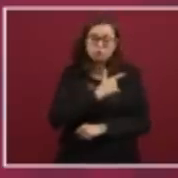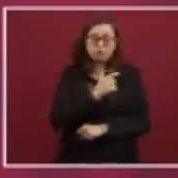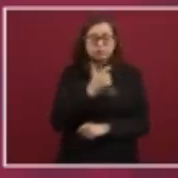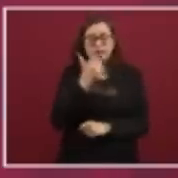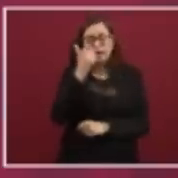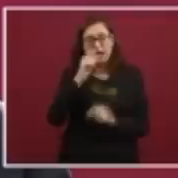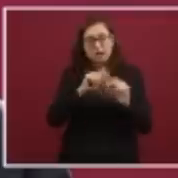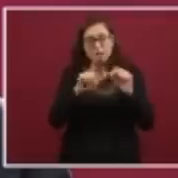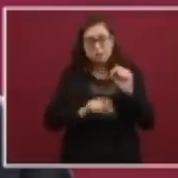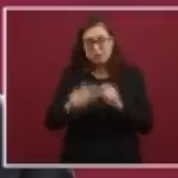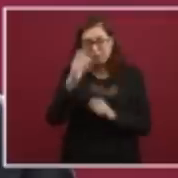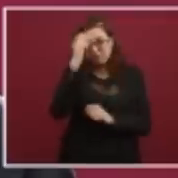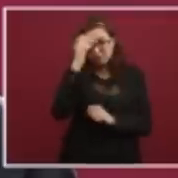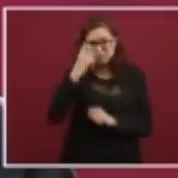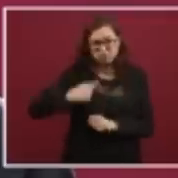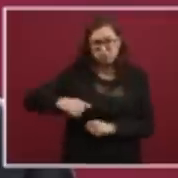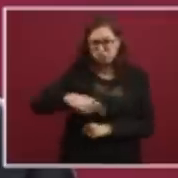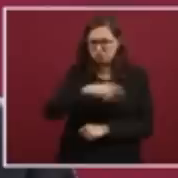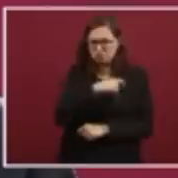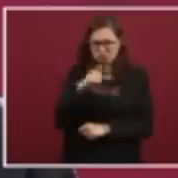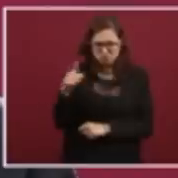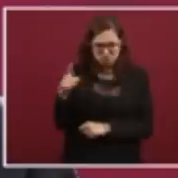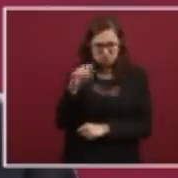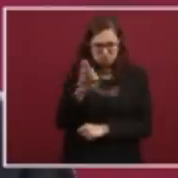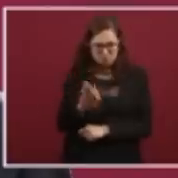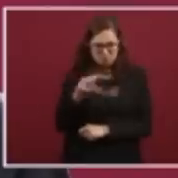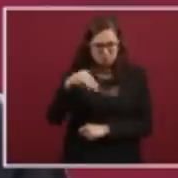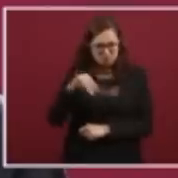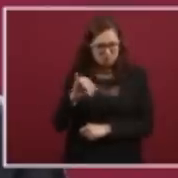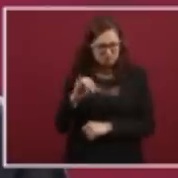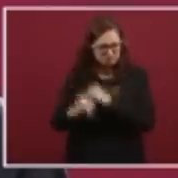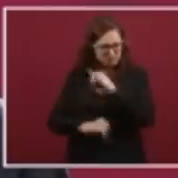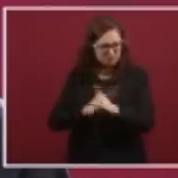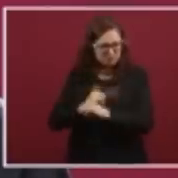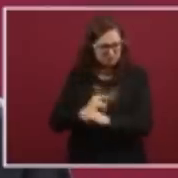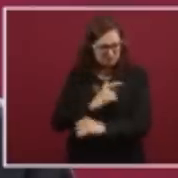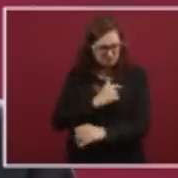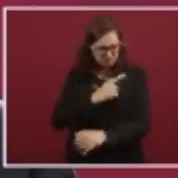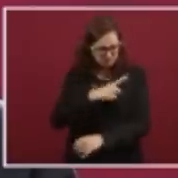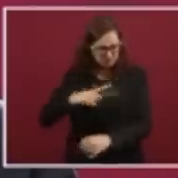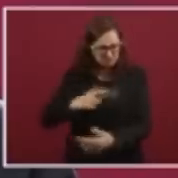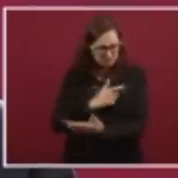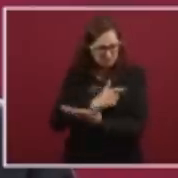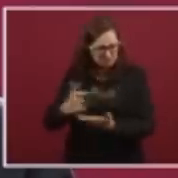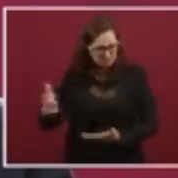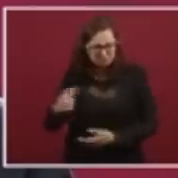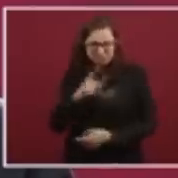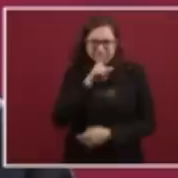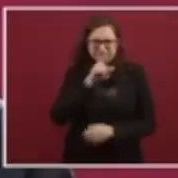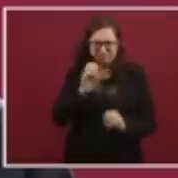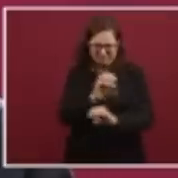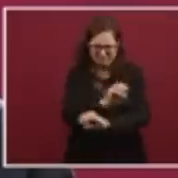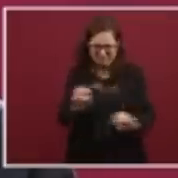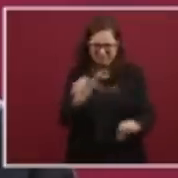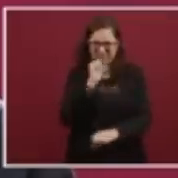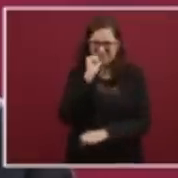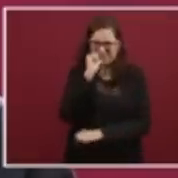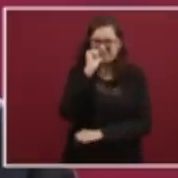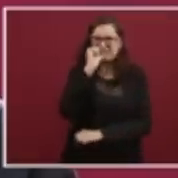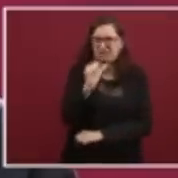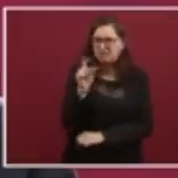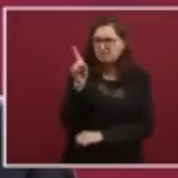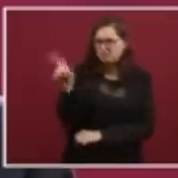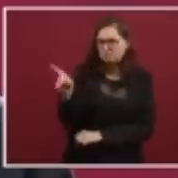no le debemos un quinto al Fondo Monetario Internacional. Al contrario, el Fondo Monetario Internacional nos considera tan